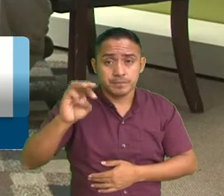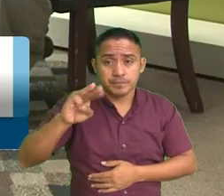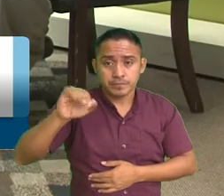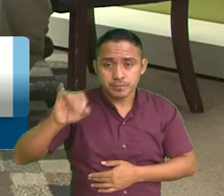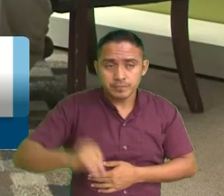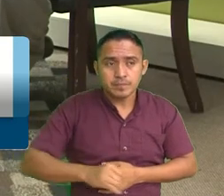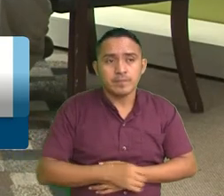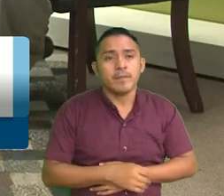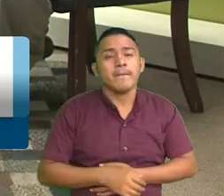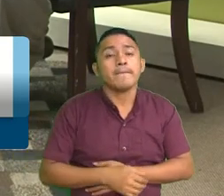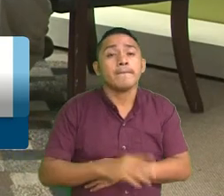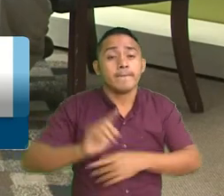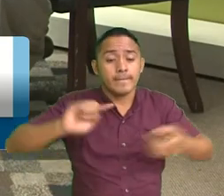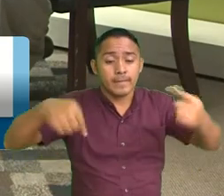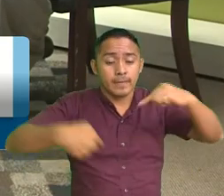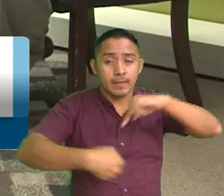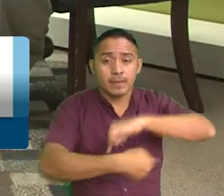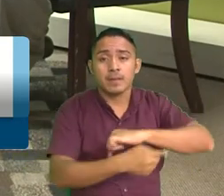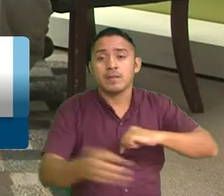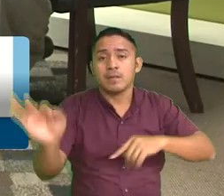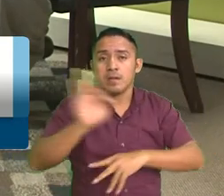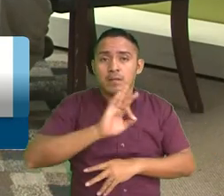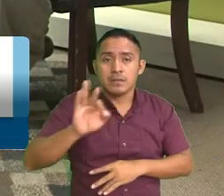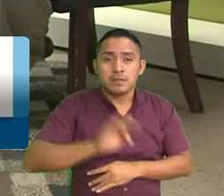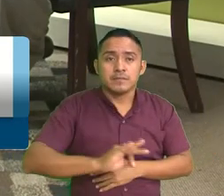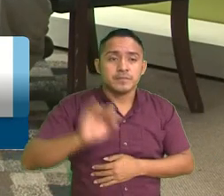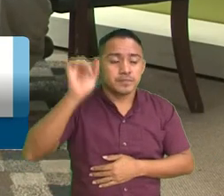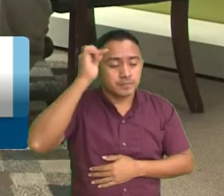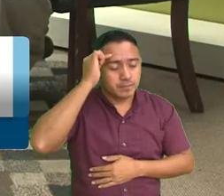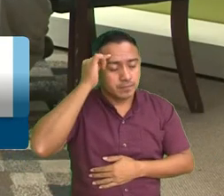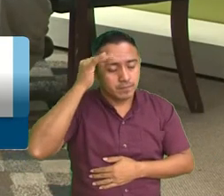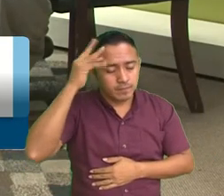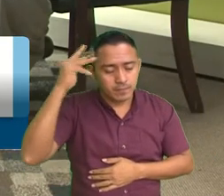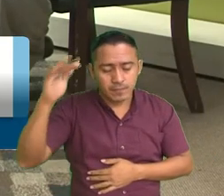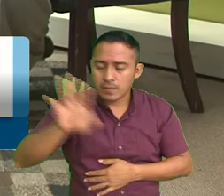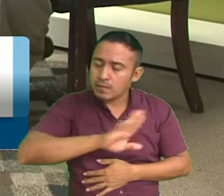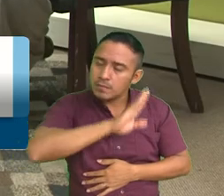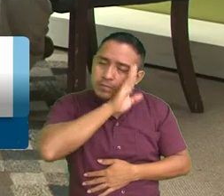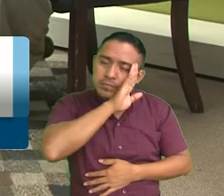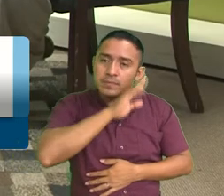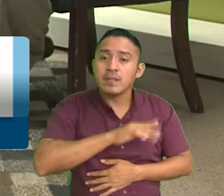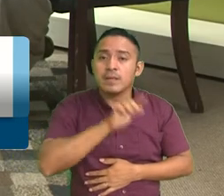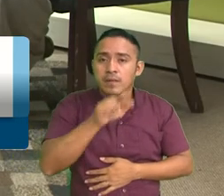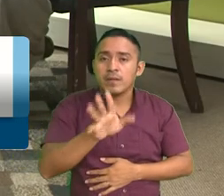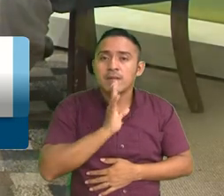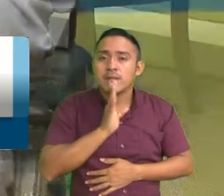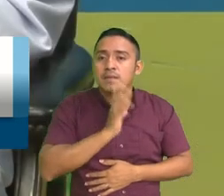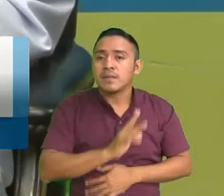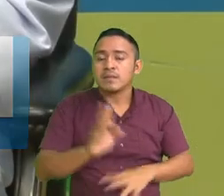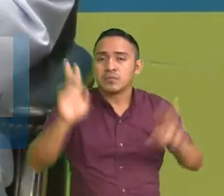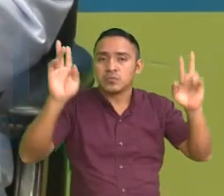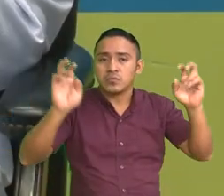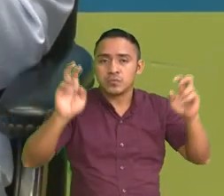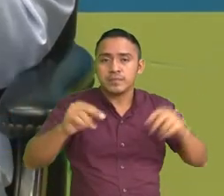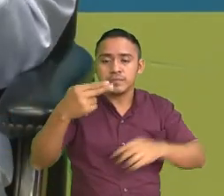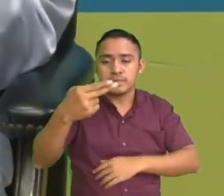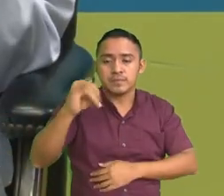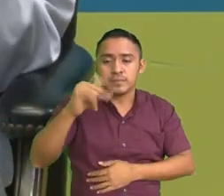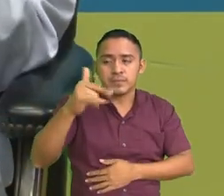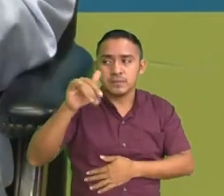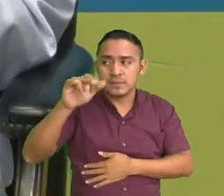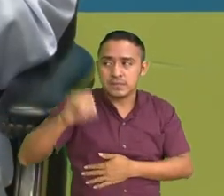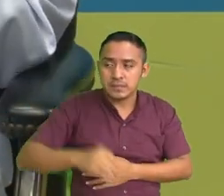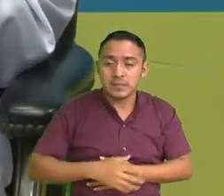de la modificación de los hábitos de sueño, lo que hemos hablado, que tú mencionaste como concepto de higiene del sueño, eso es